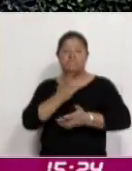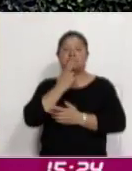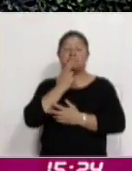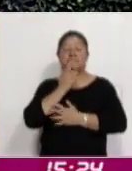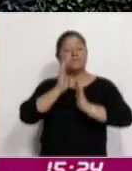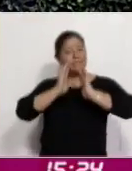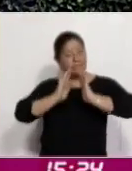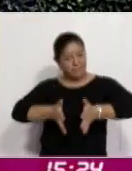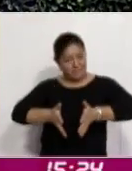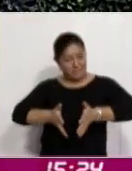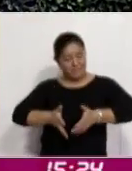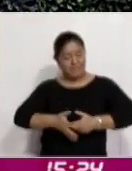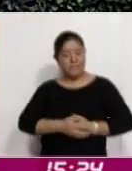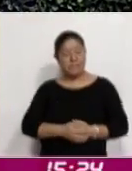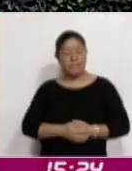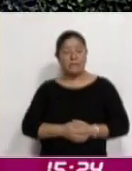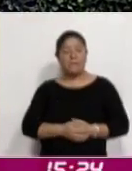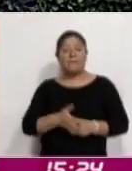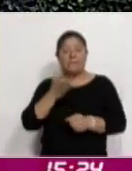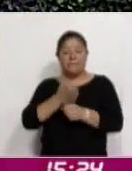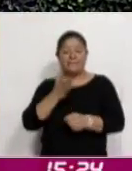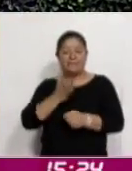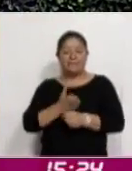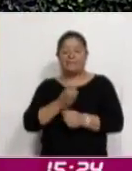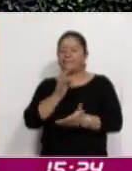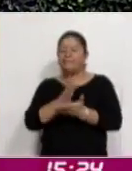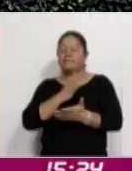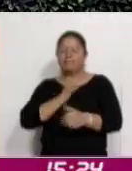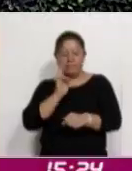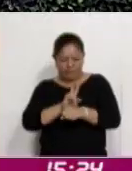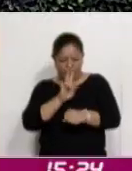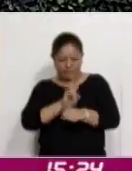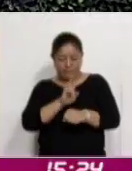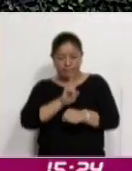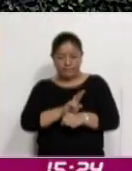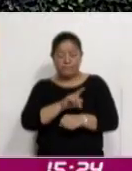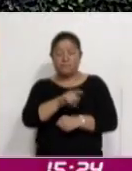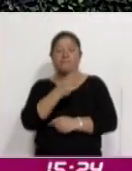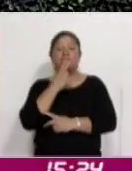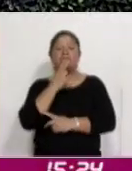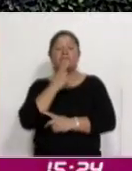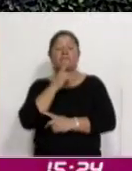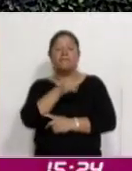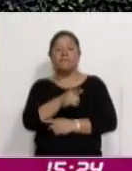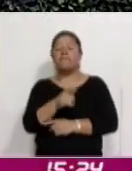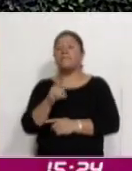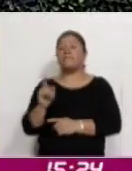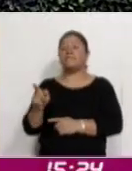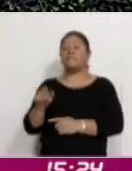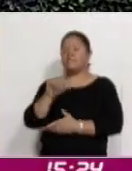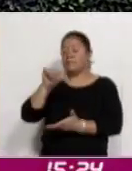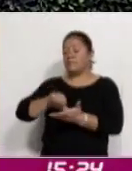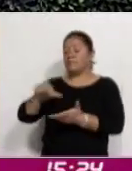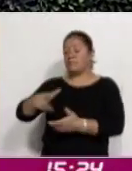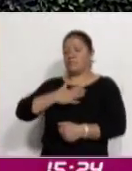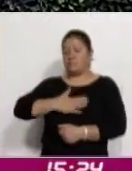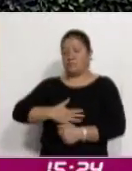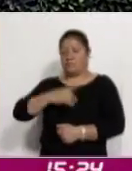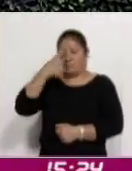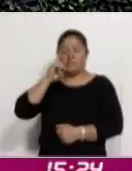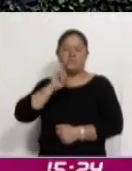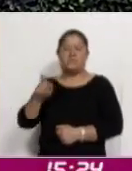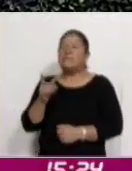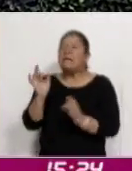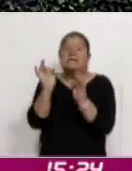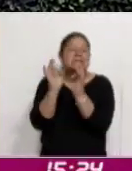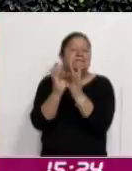funcionamiento y ahorita solamente estamos monitoreando el funcionamiento con el Centro de Justicia para las Mujeres. Si hay detalles